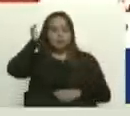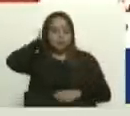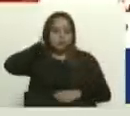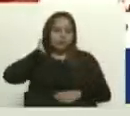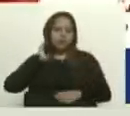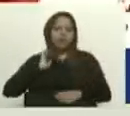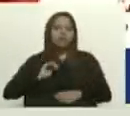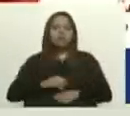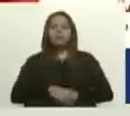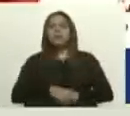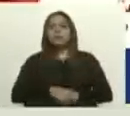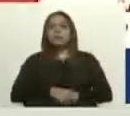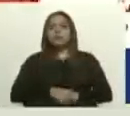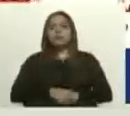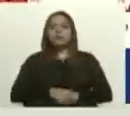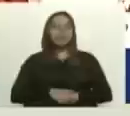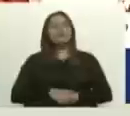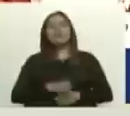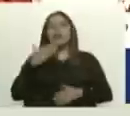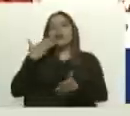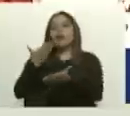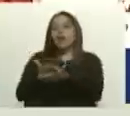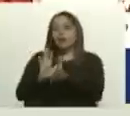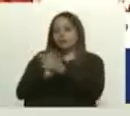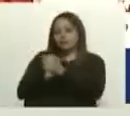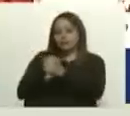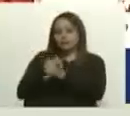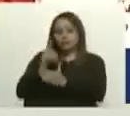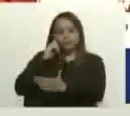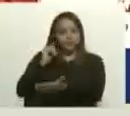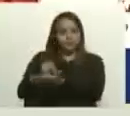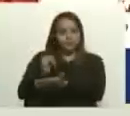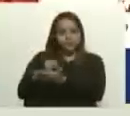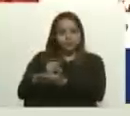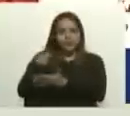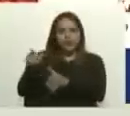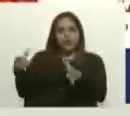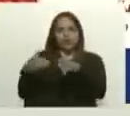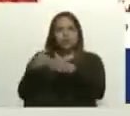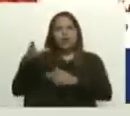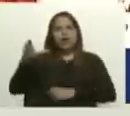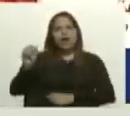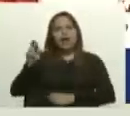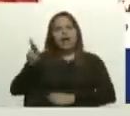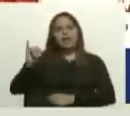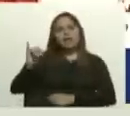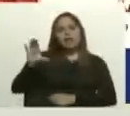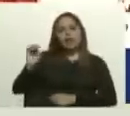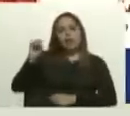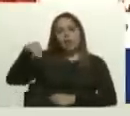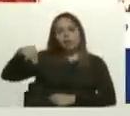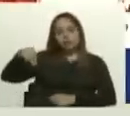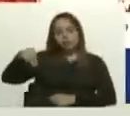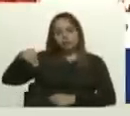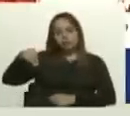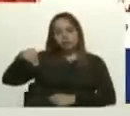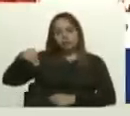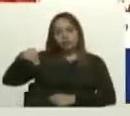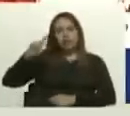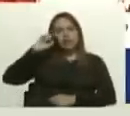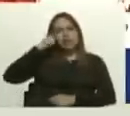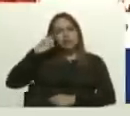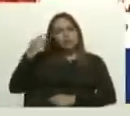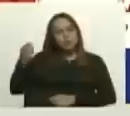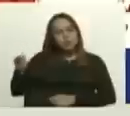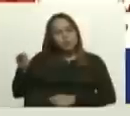compañero. Mira, CARICOM, Sandro, Recuerda que hasta